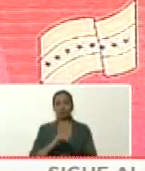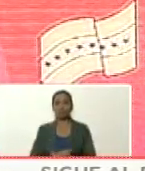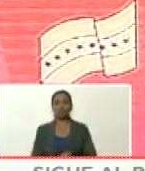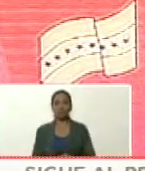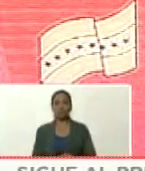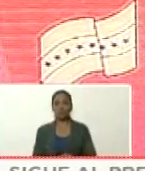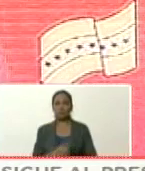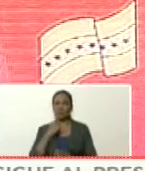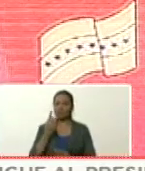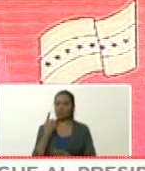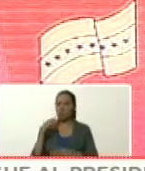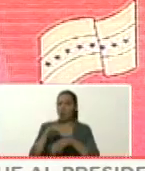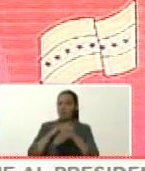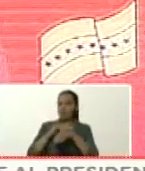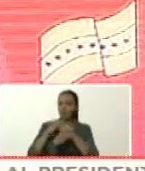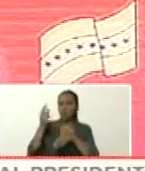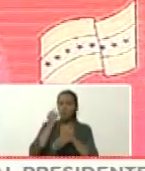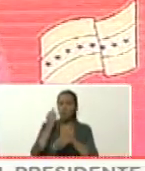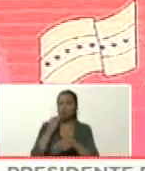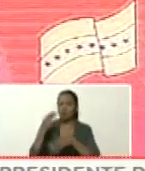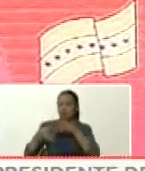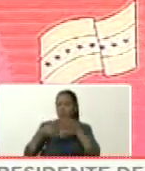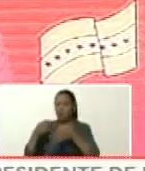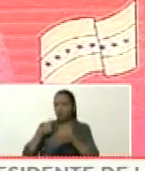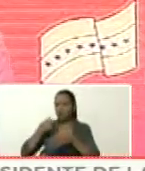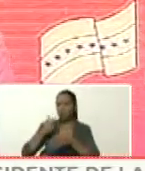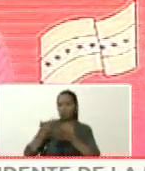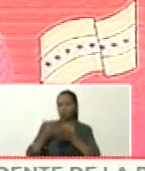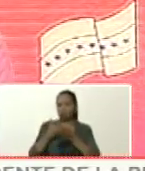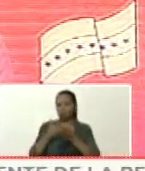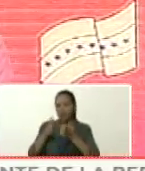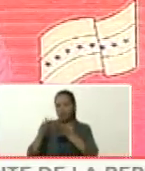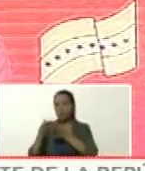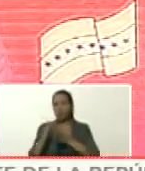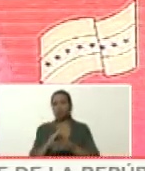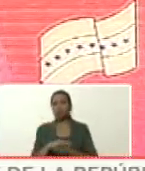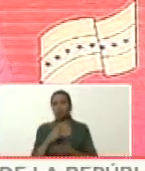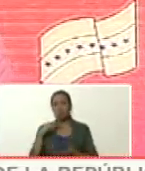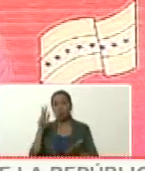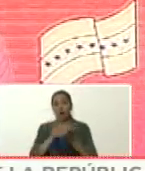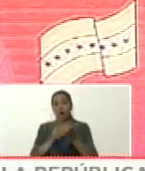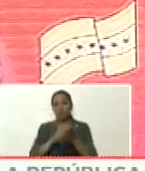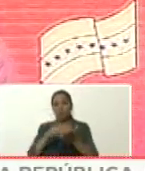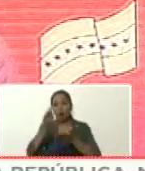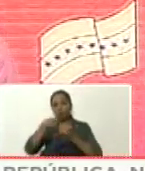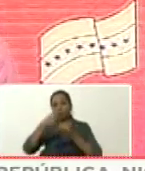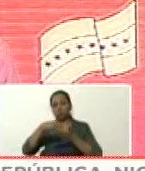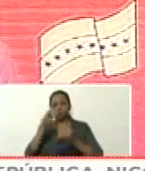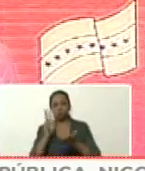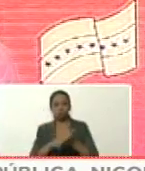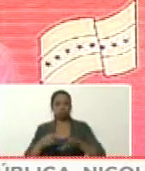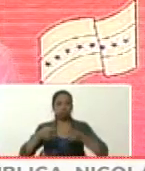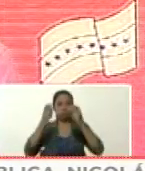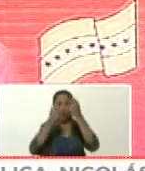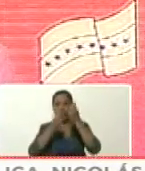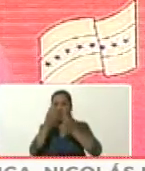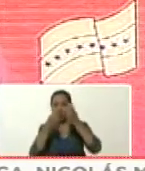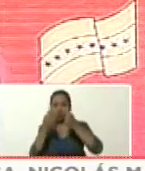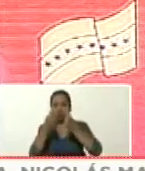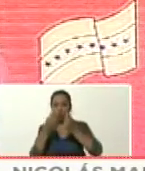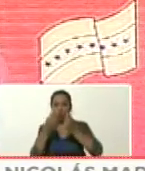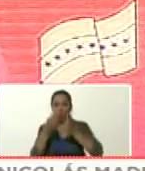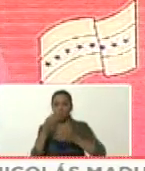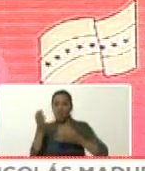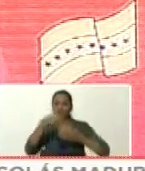Estaba diciéndole a la ministra de la Mujer que le ha aprobado los recursos para el